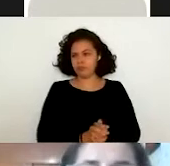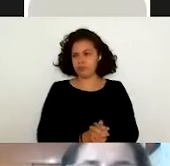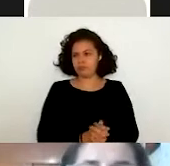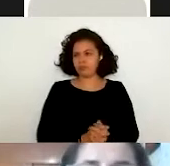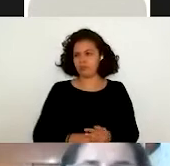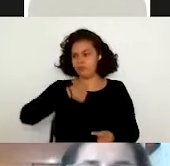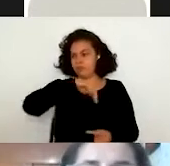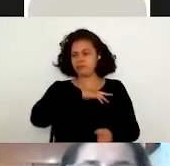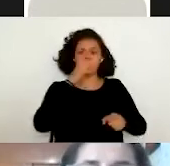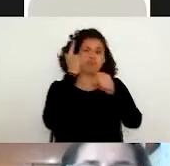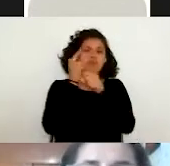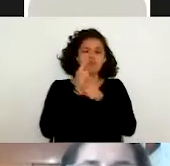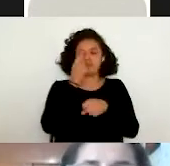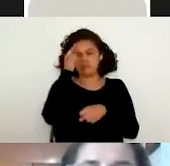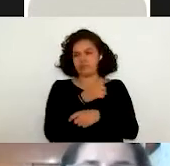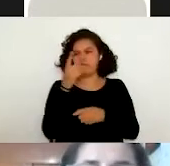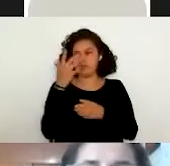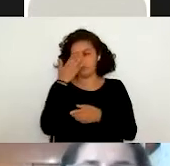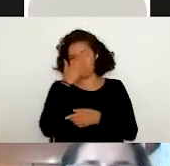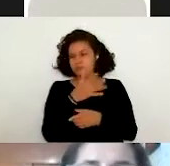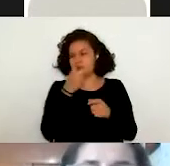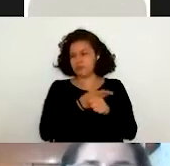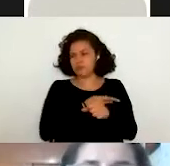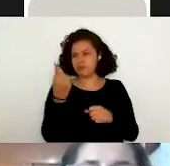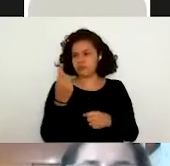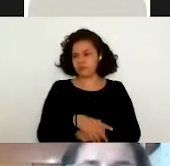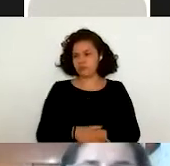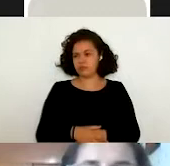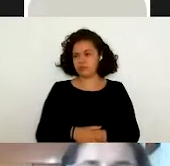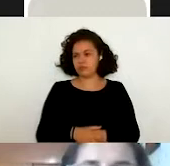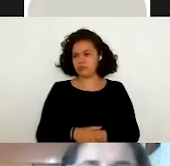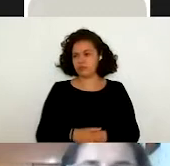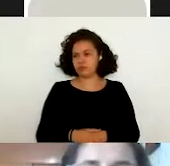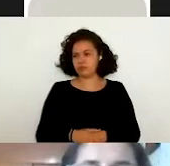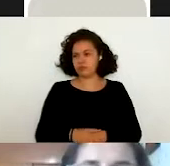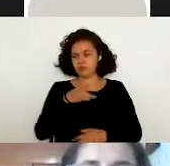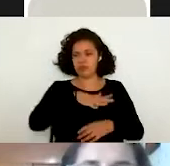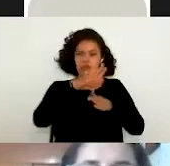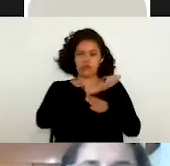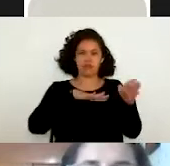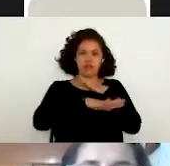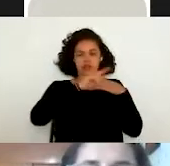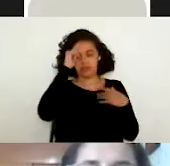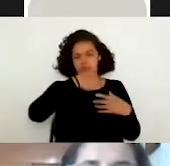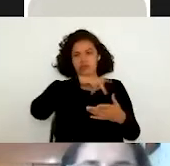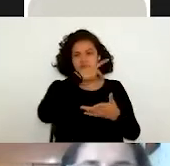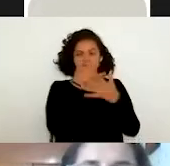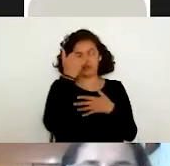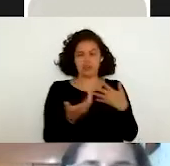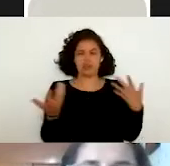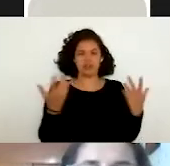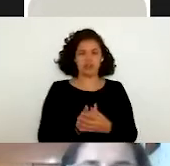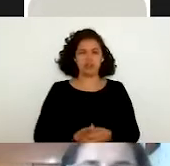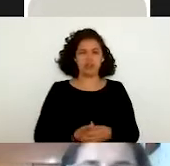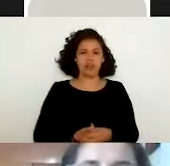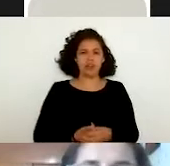A diagnosticar qué es lo que está pasando, porque esto va a ser la base para elaborar nuestro proyecto, ¿no? Si yo no